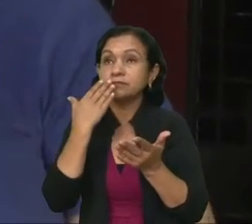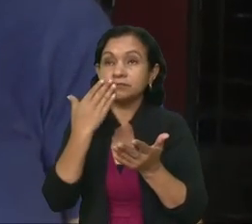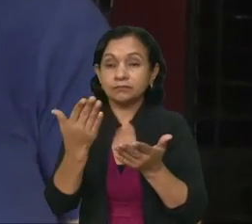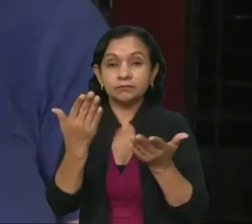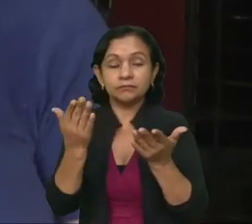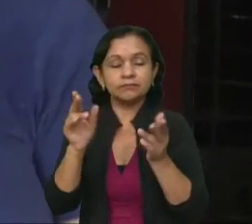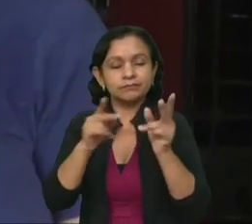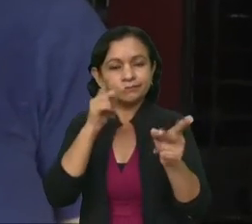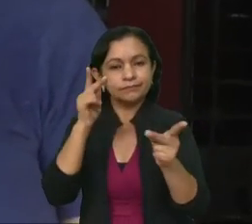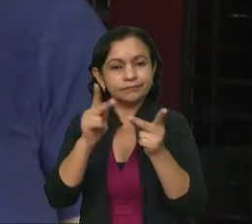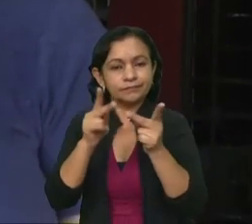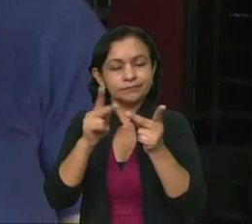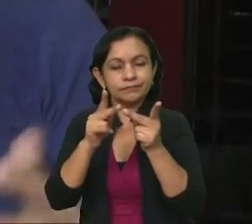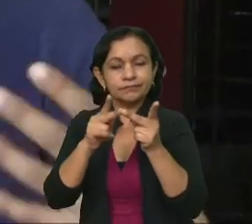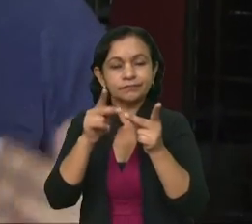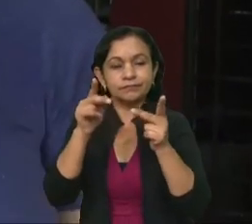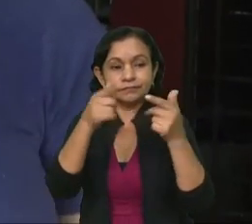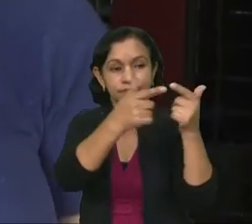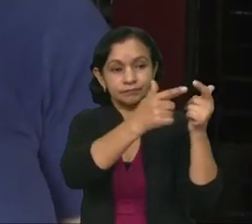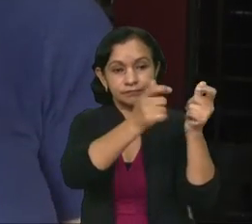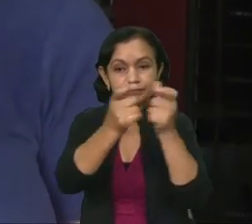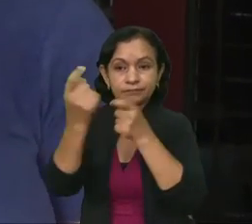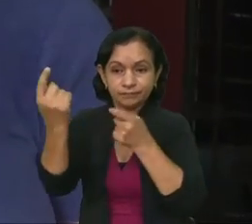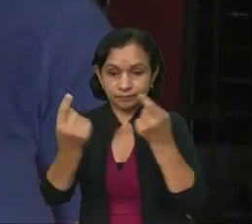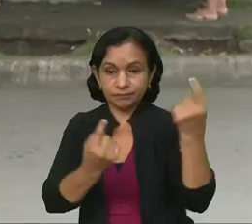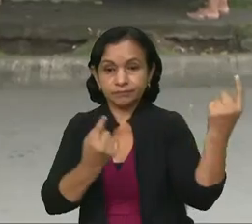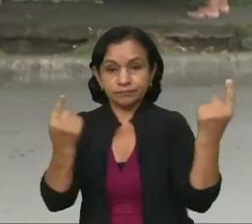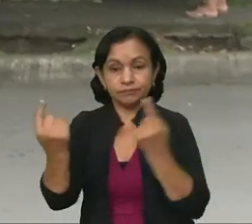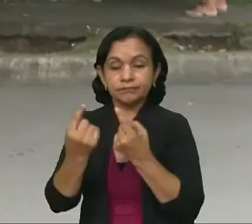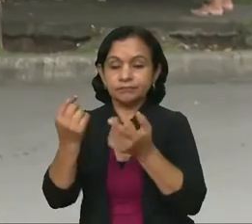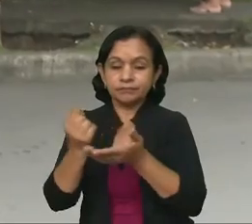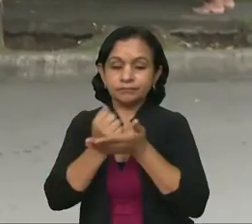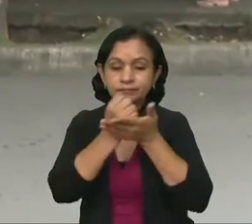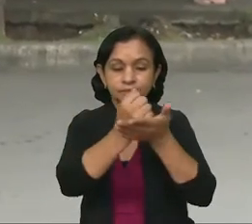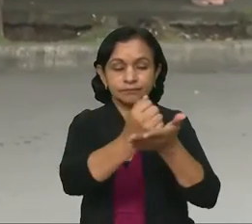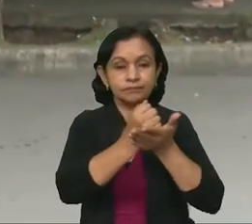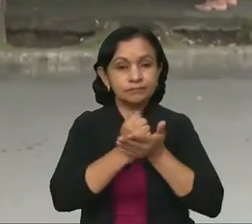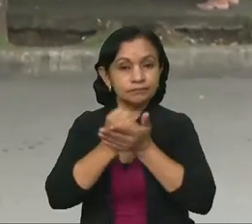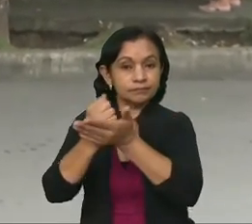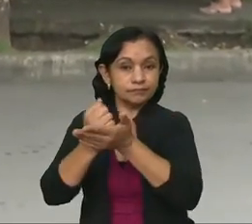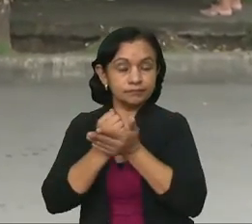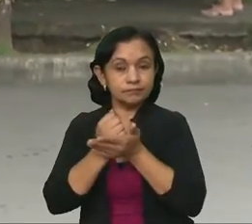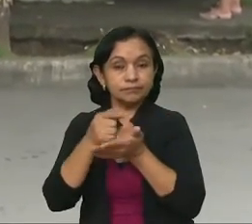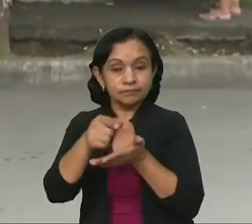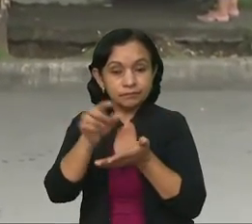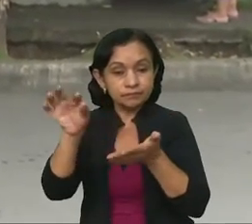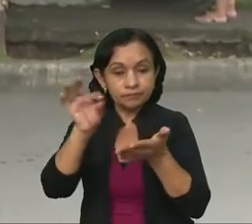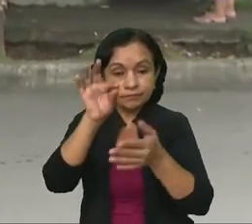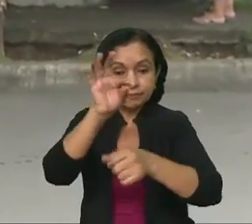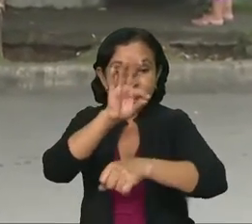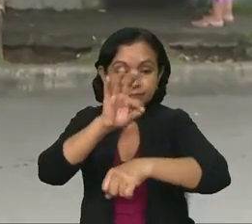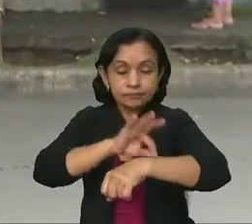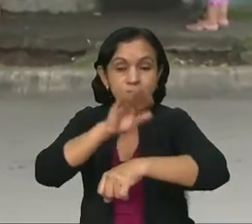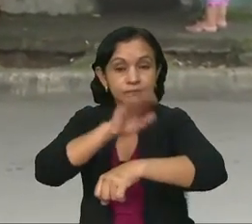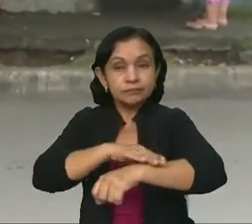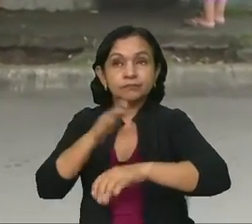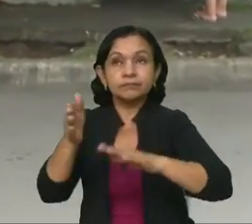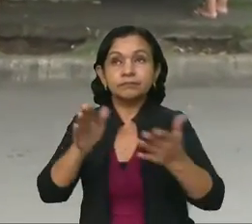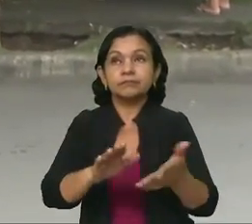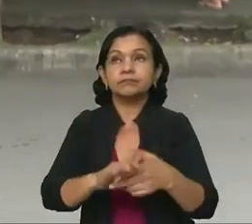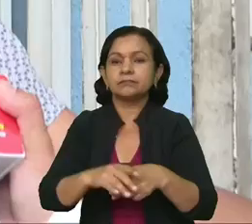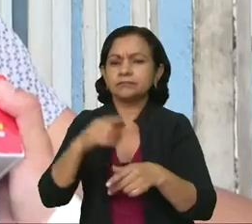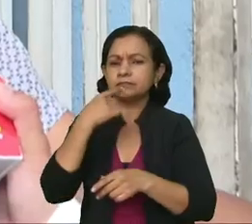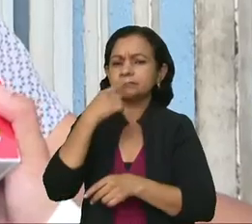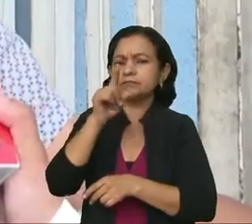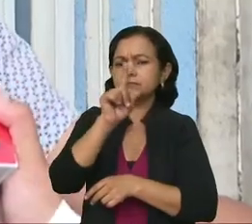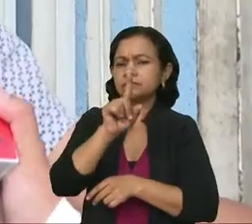maravilloso y excelente de que vengan aquí y que vengan a estarnos ayudando con lo que es la exterminación de estos zancudos. Yo lo valoro al 100%,